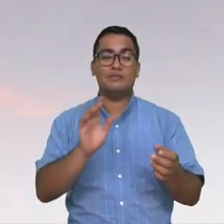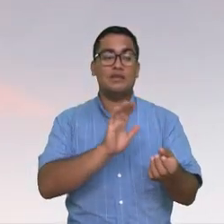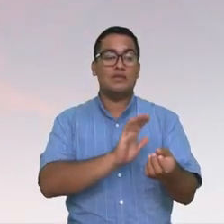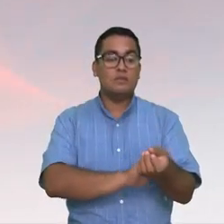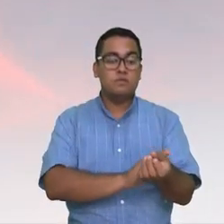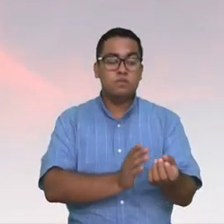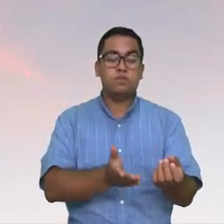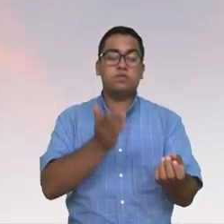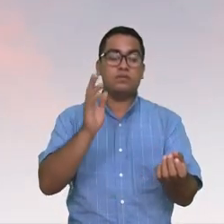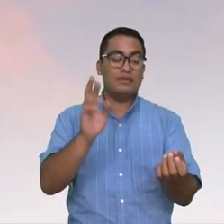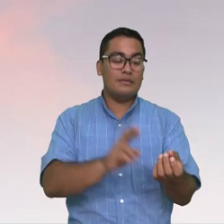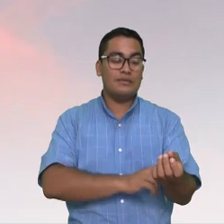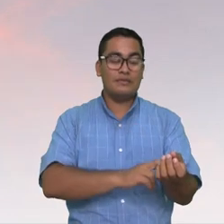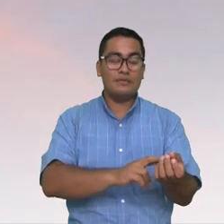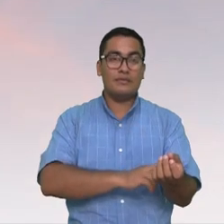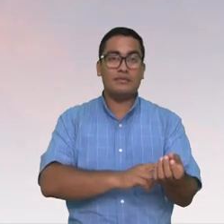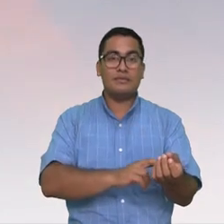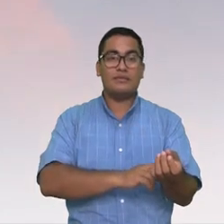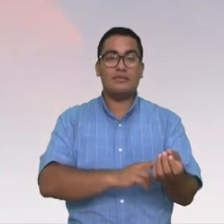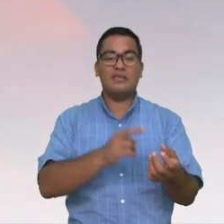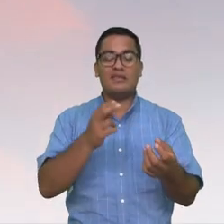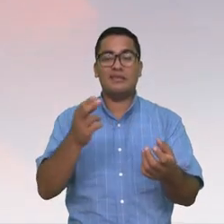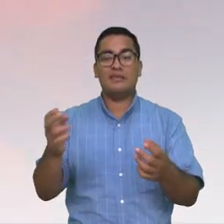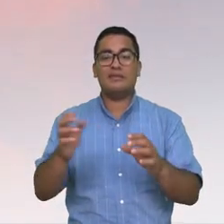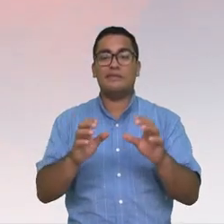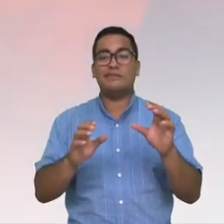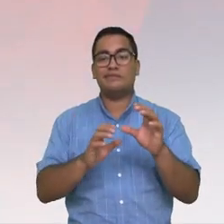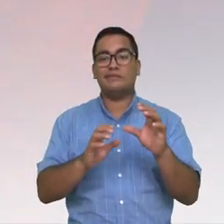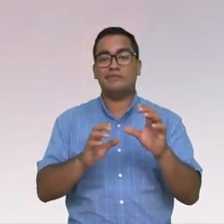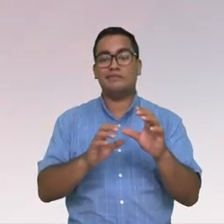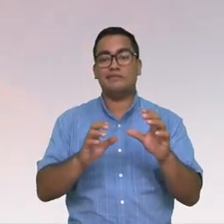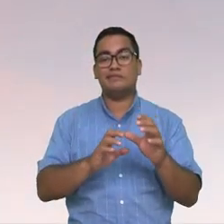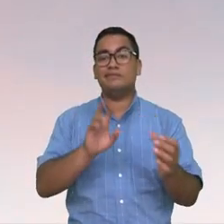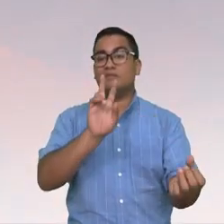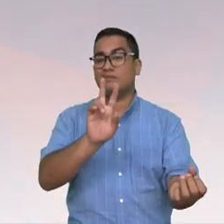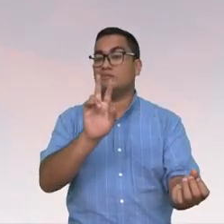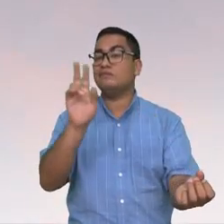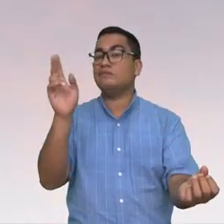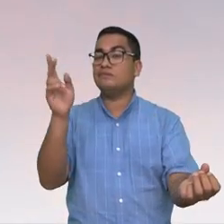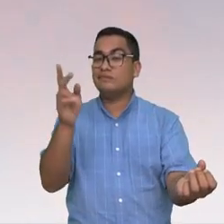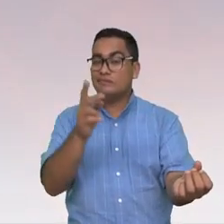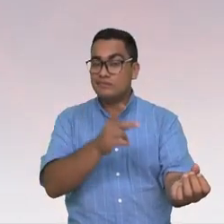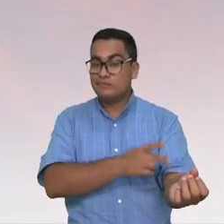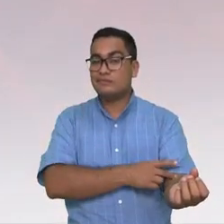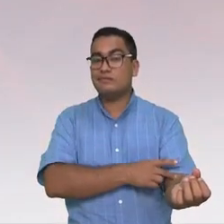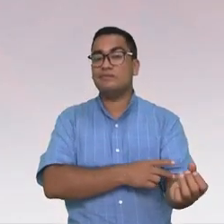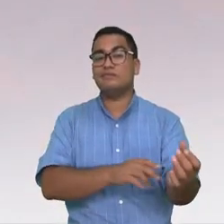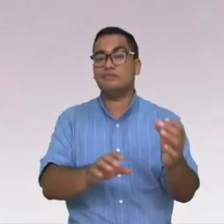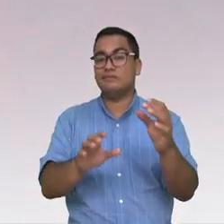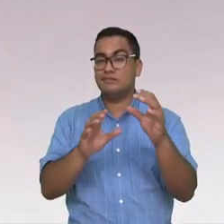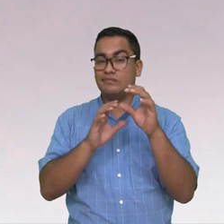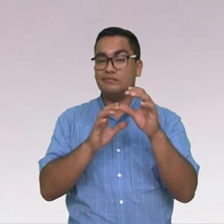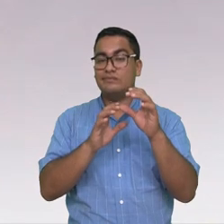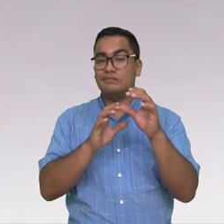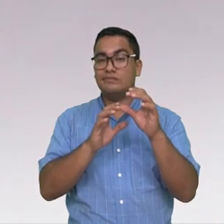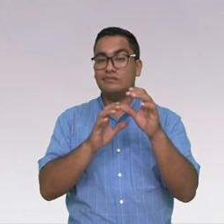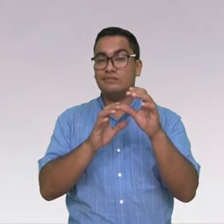hipertenso, diabético y con síndrome de